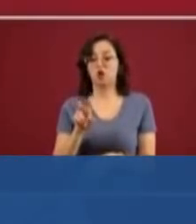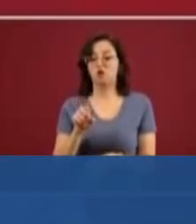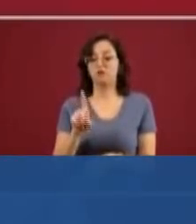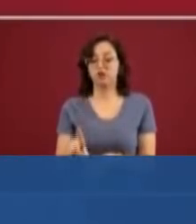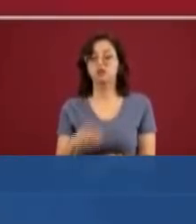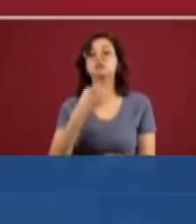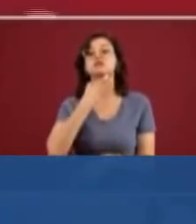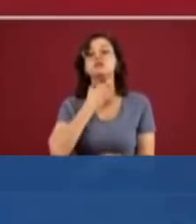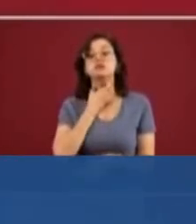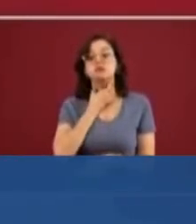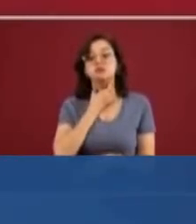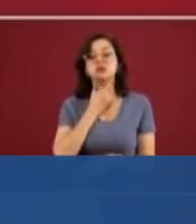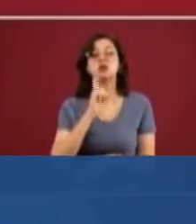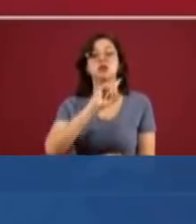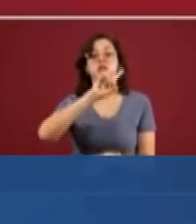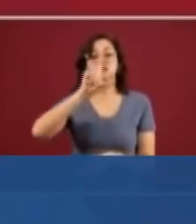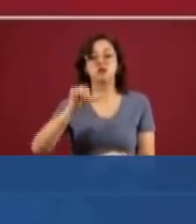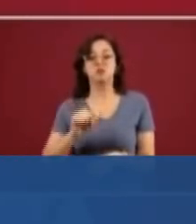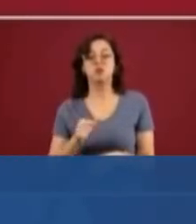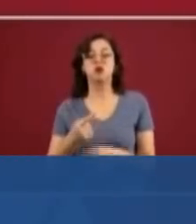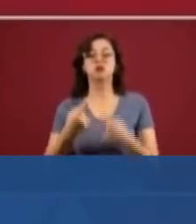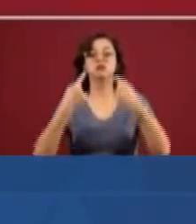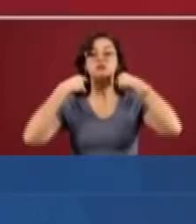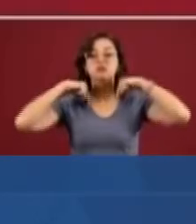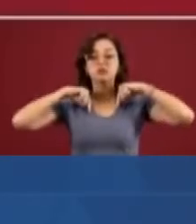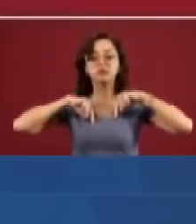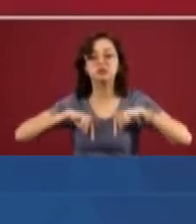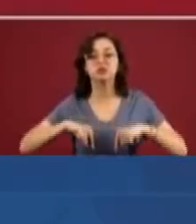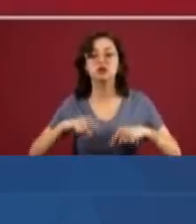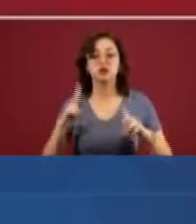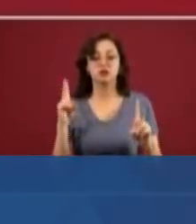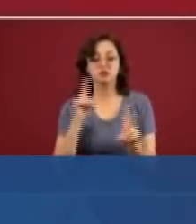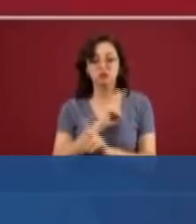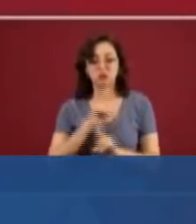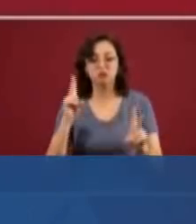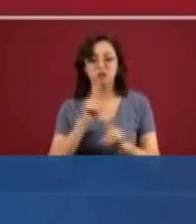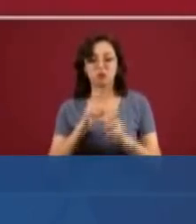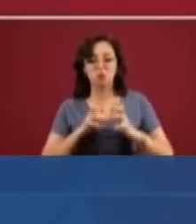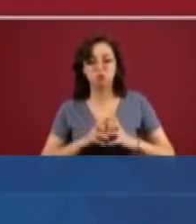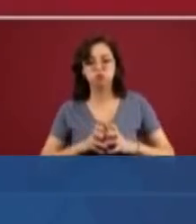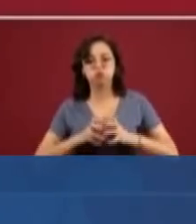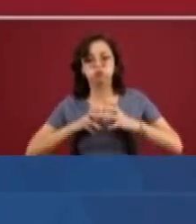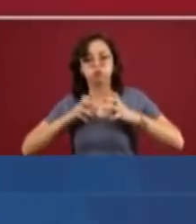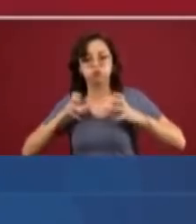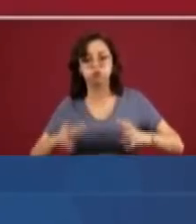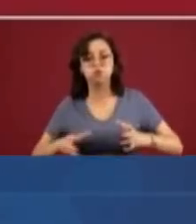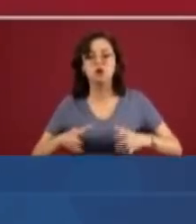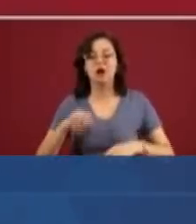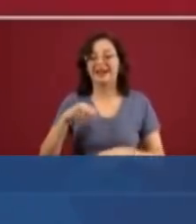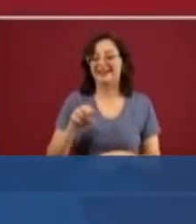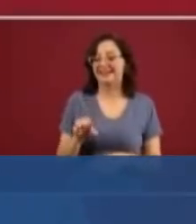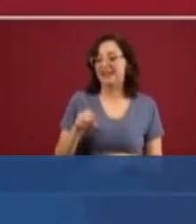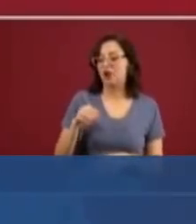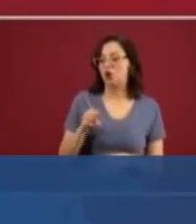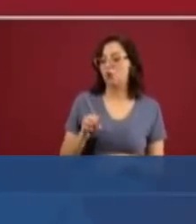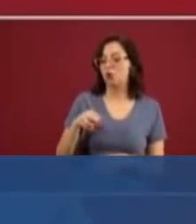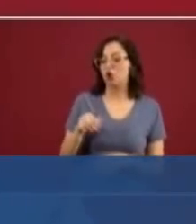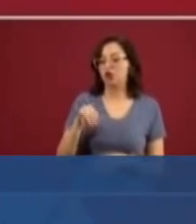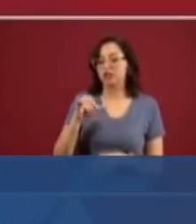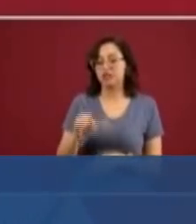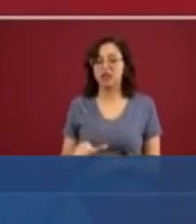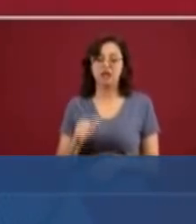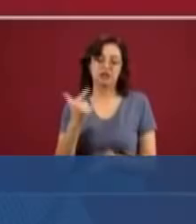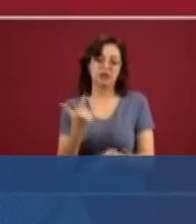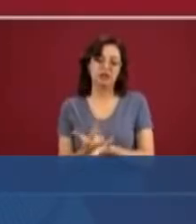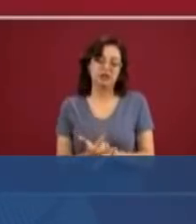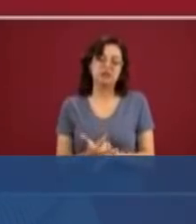COVID-19 es la progresión hacia una neumonía, la cual se agrava, causa una serie de daños en el parénquima de las